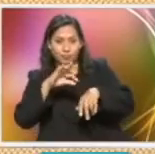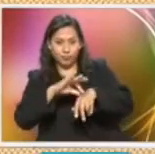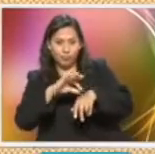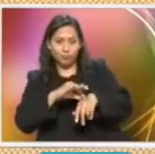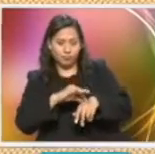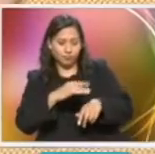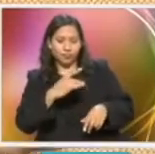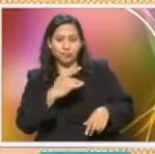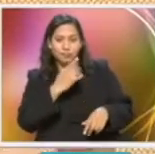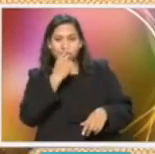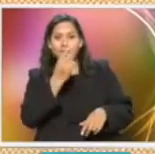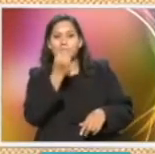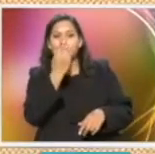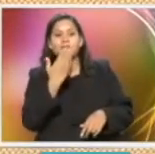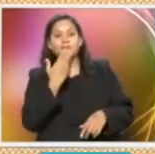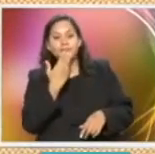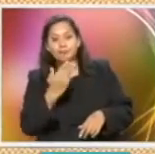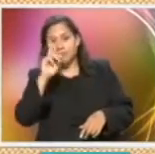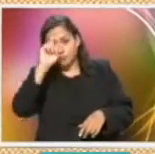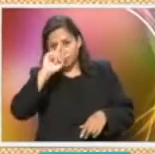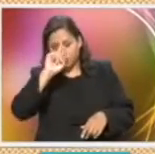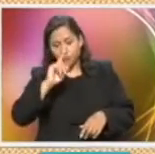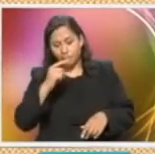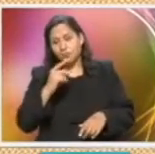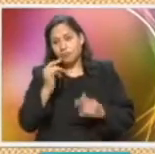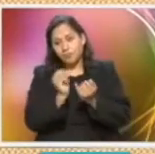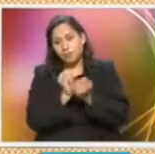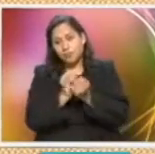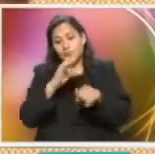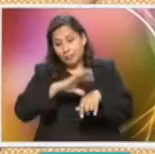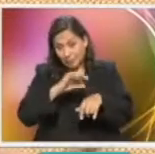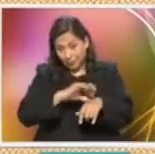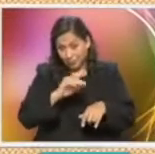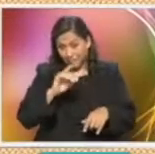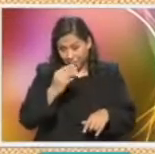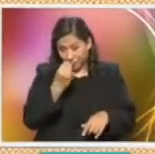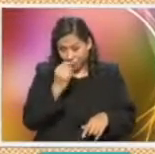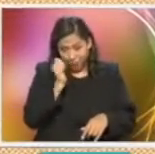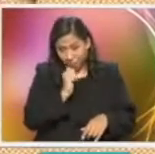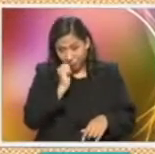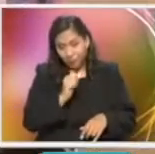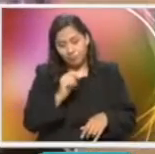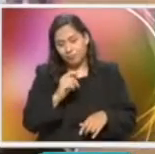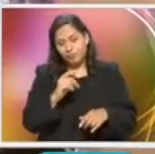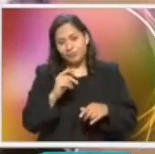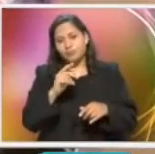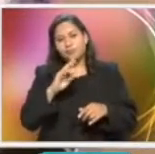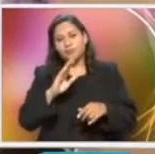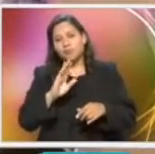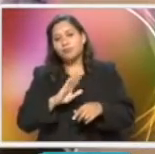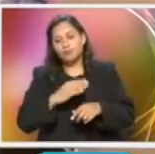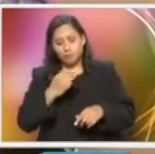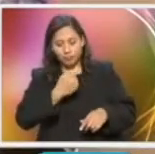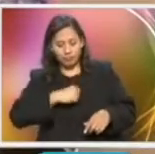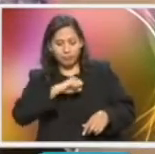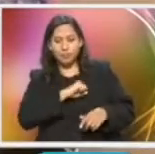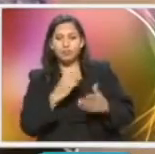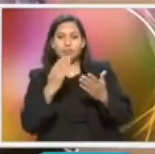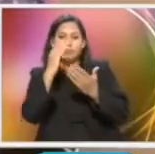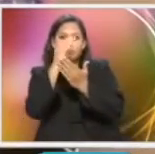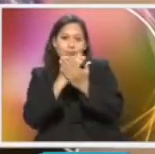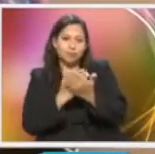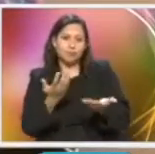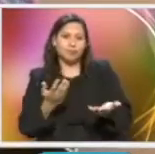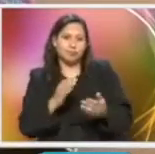en las recomendaciones del buen comer, ¿no? Pues también, digamos, no se recomienda mucha carne roja. Por salud, ¿no? Claro, por salud,